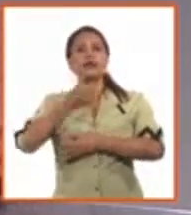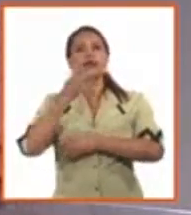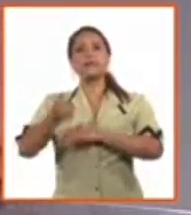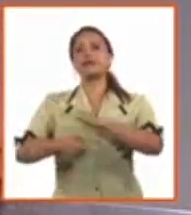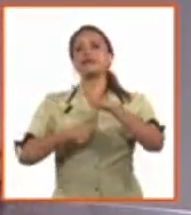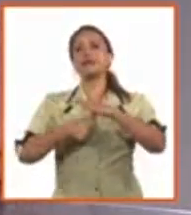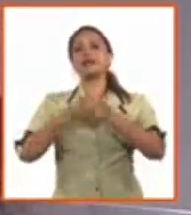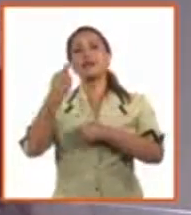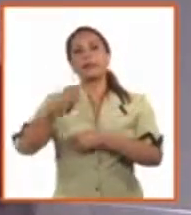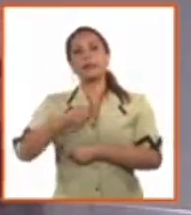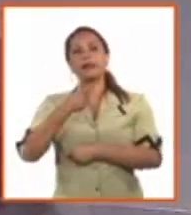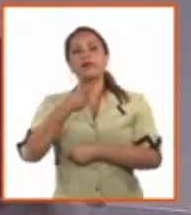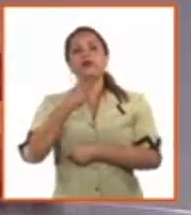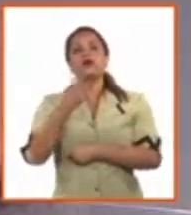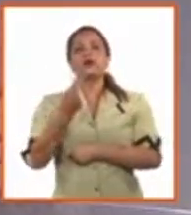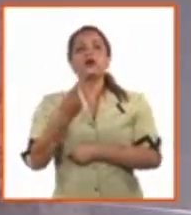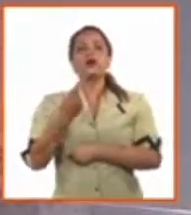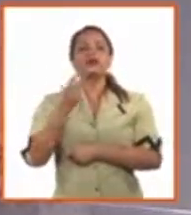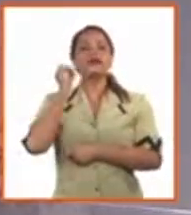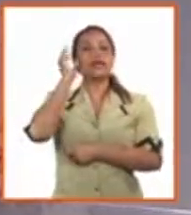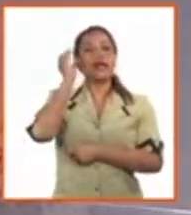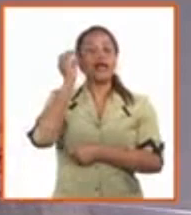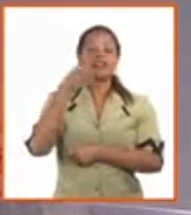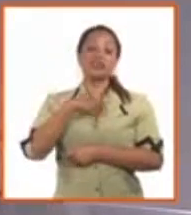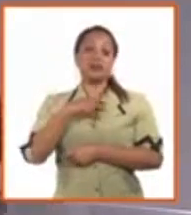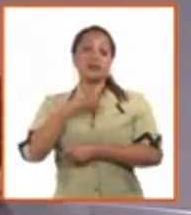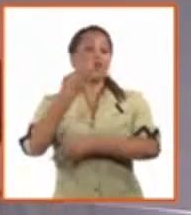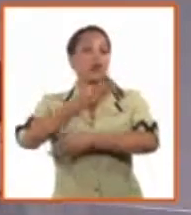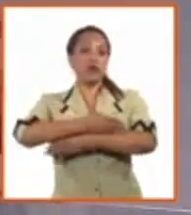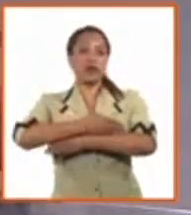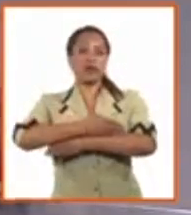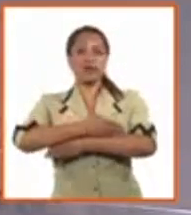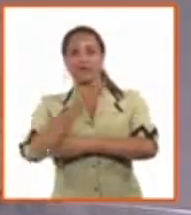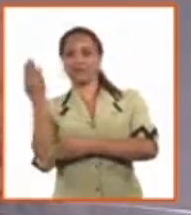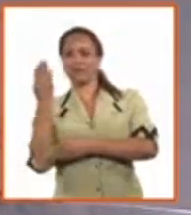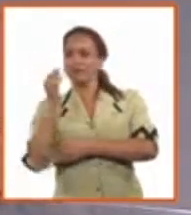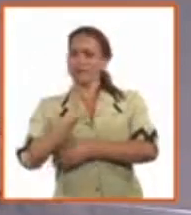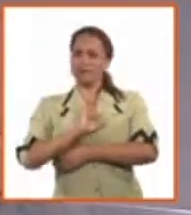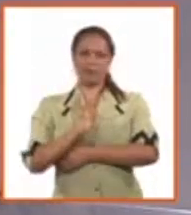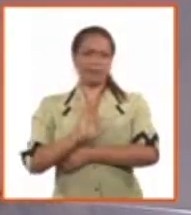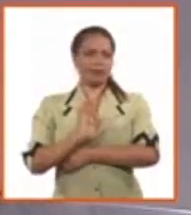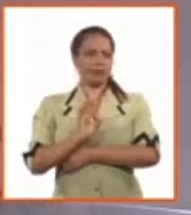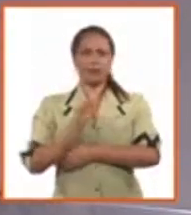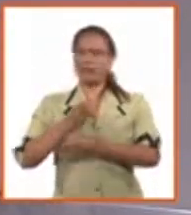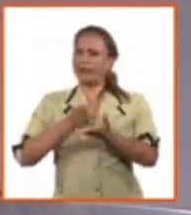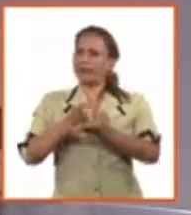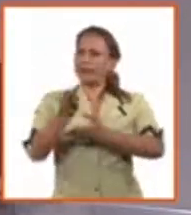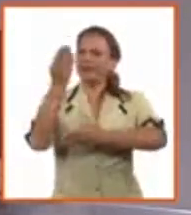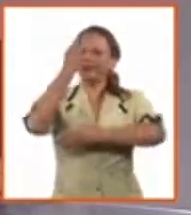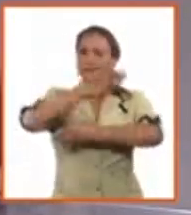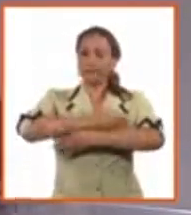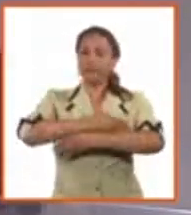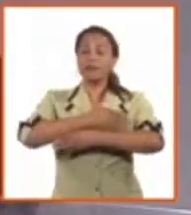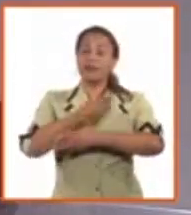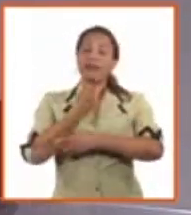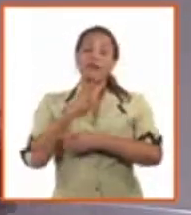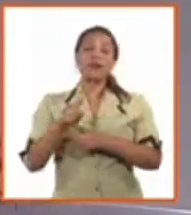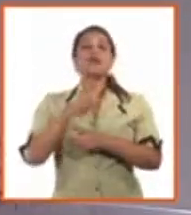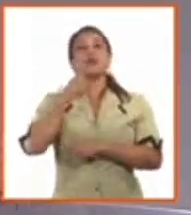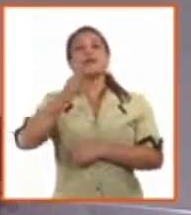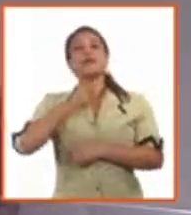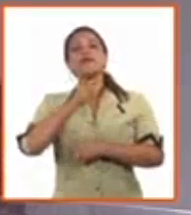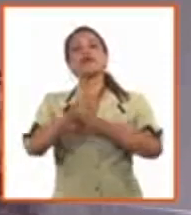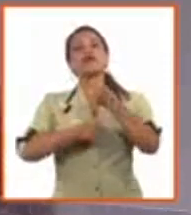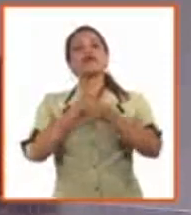presidente hay que hacer una resistencia creativa tenemos un bloqueo que no va a eliminarse per se por tanto tenemos que